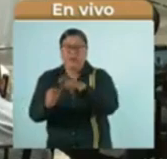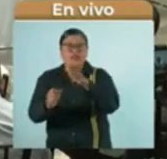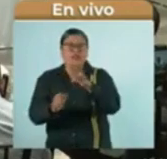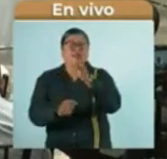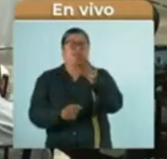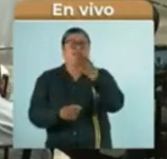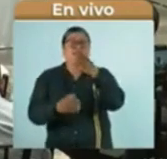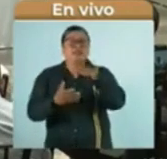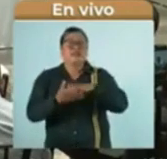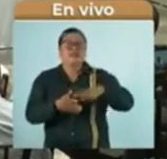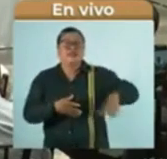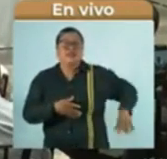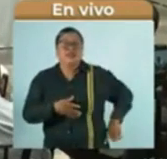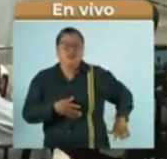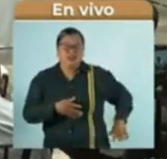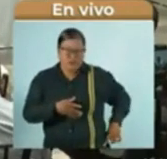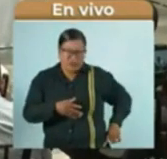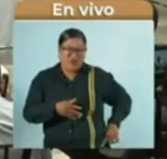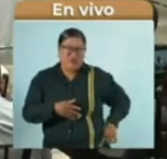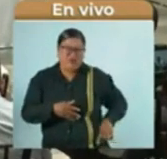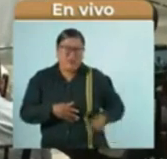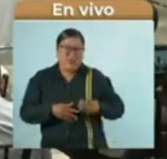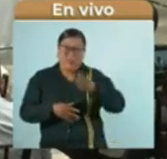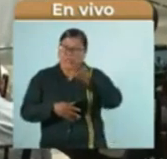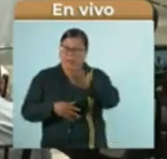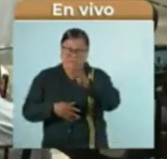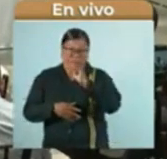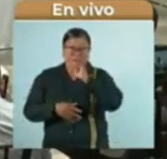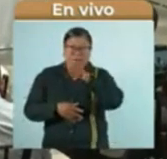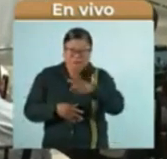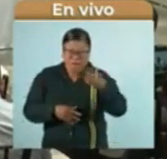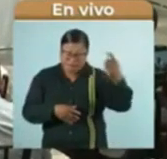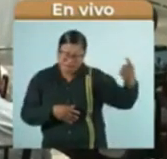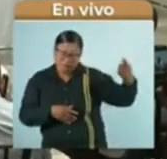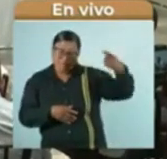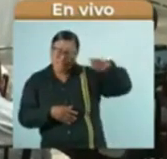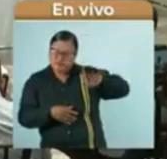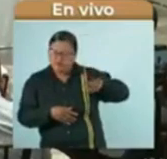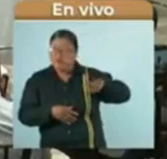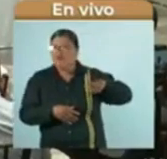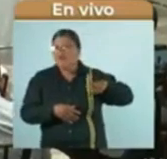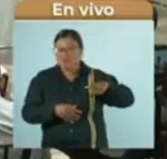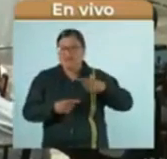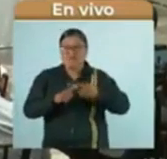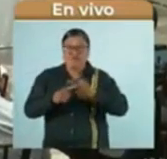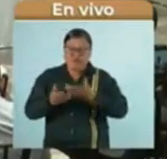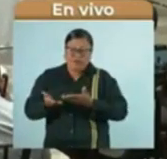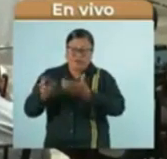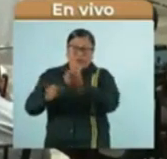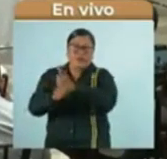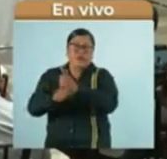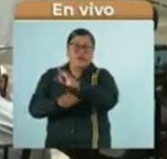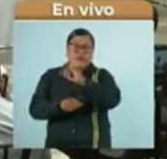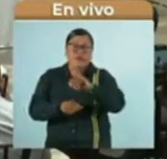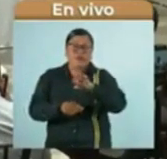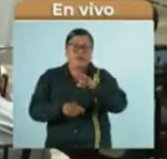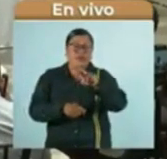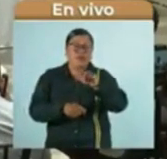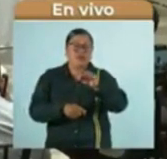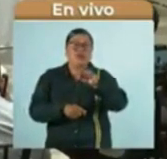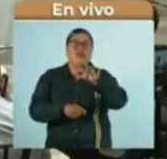secretaría de gobierno y de la misma manera las instrucciones de licenciado Jesús Romero